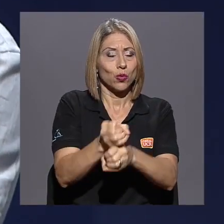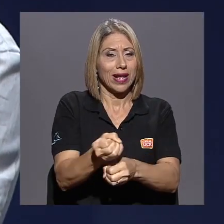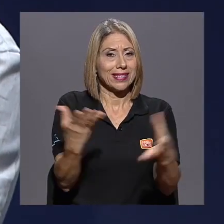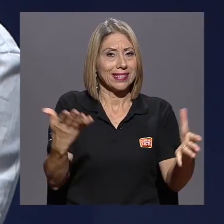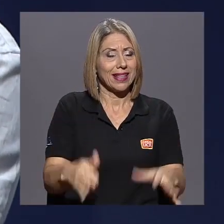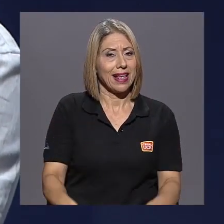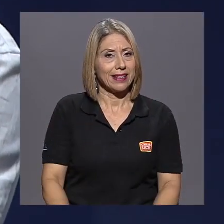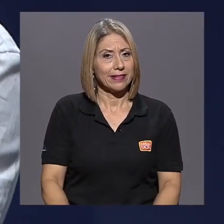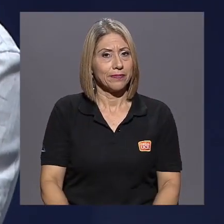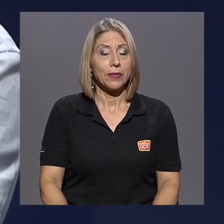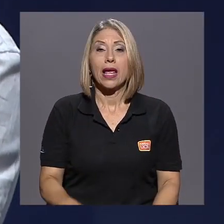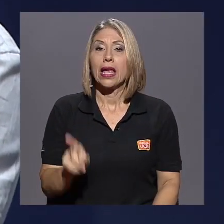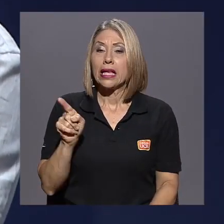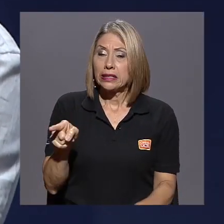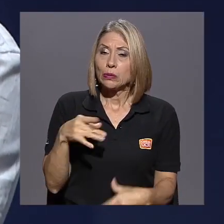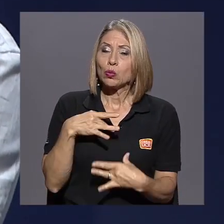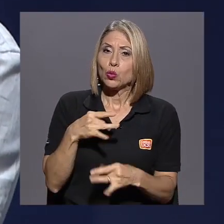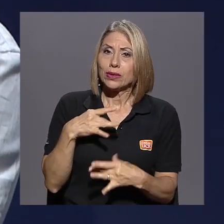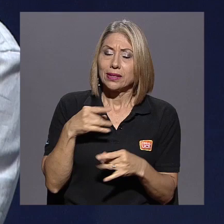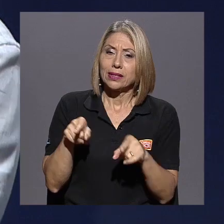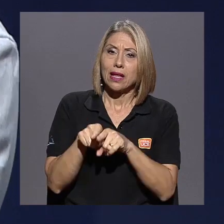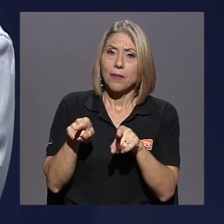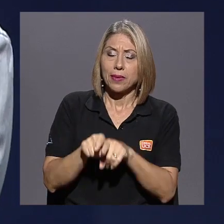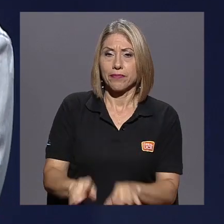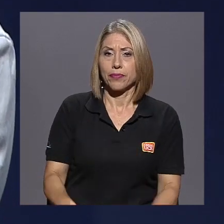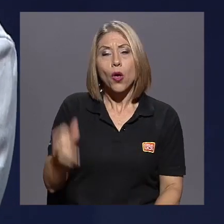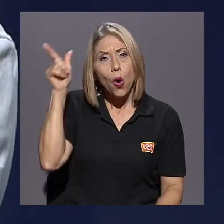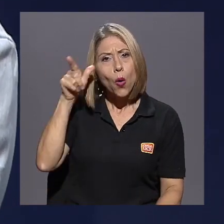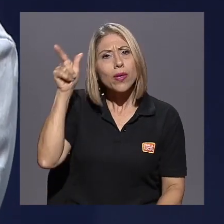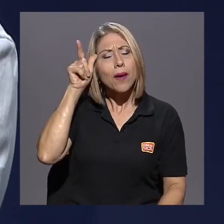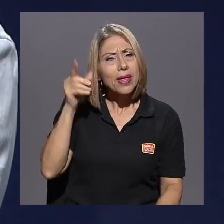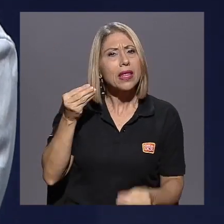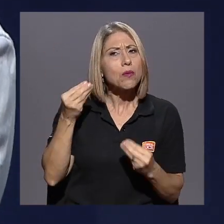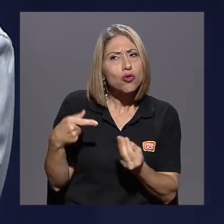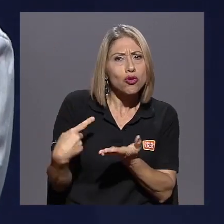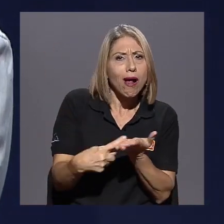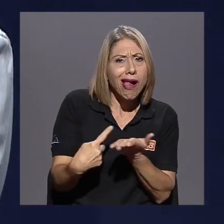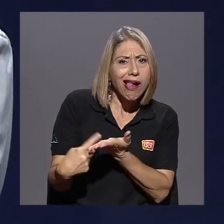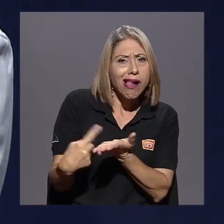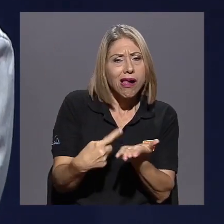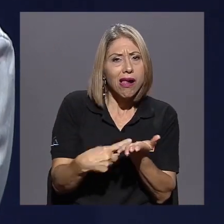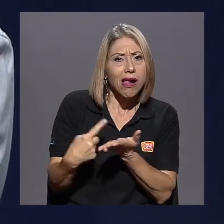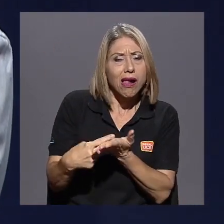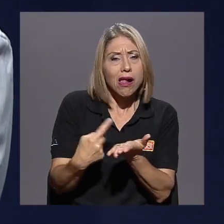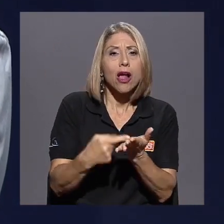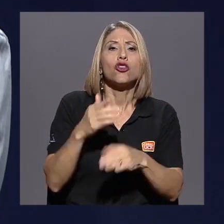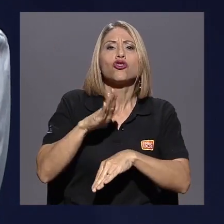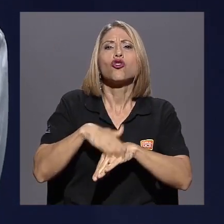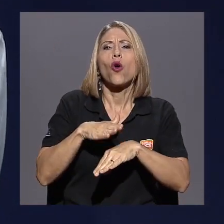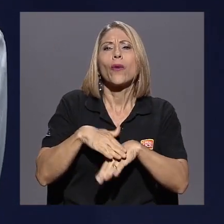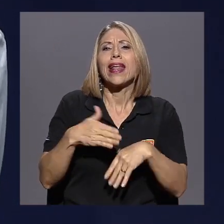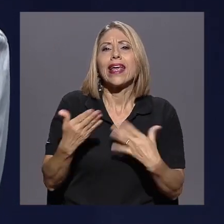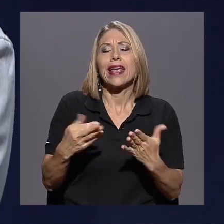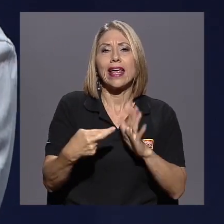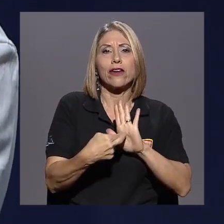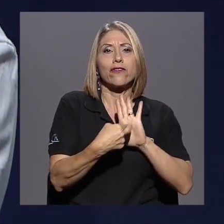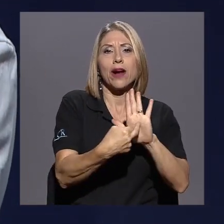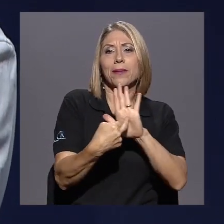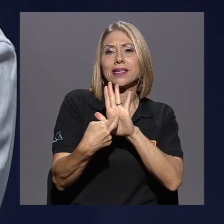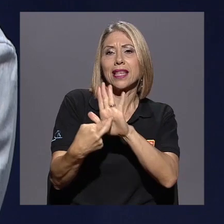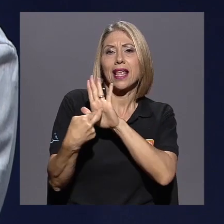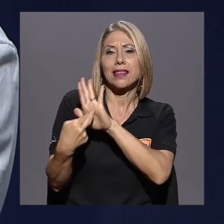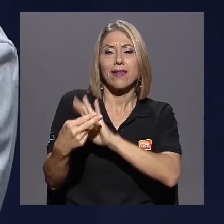9.9 muy interesante también obviamente existe un gran debate no sobre la red representatividad de las